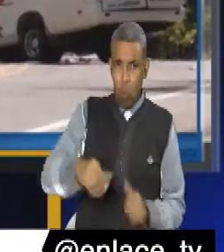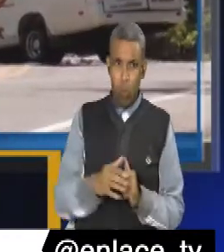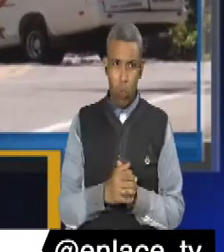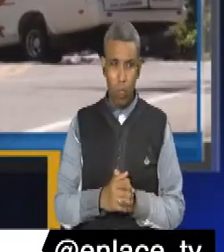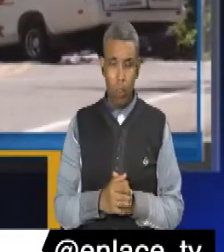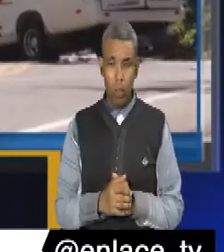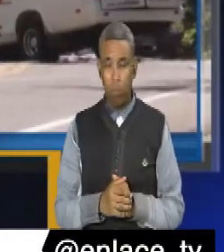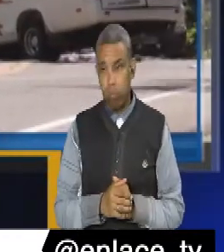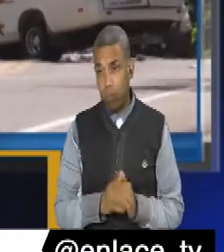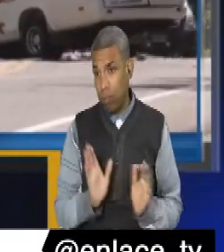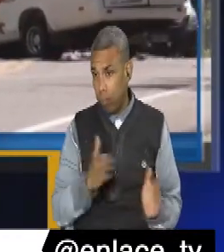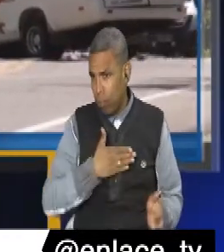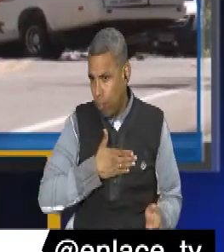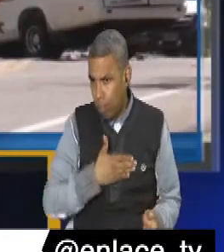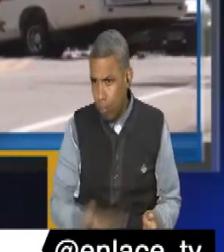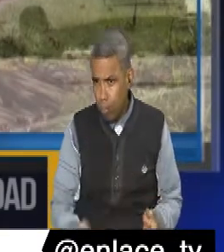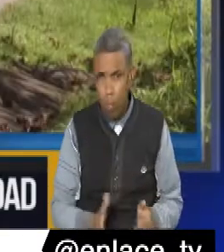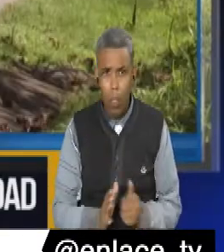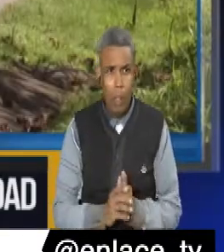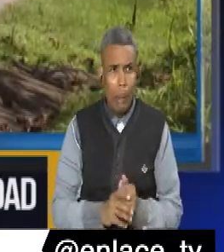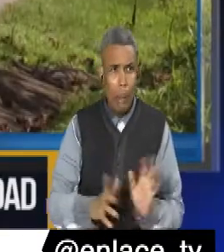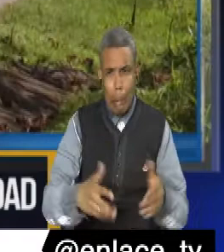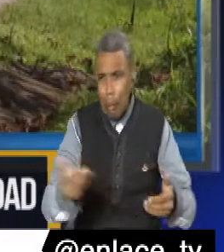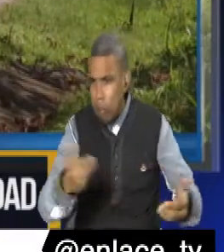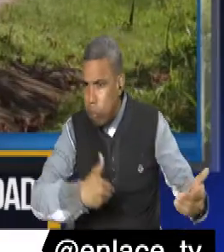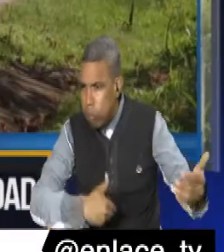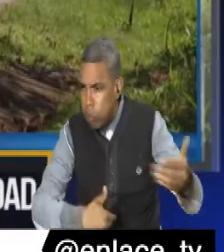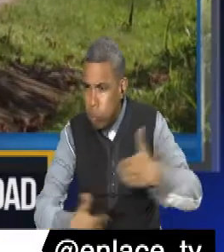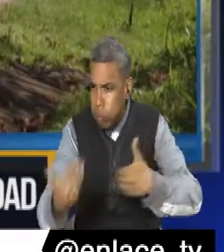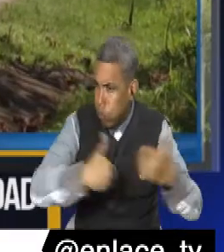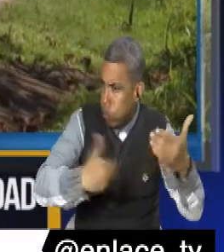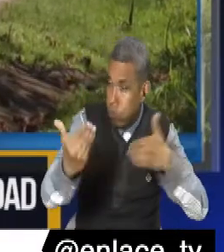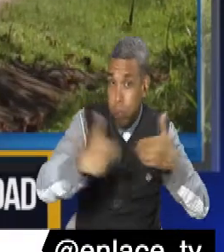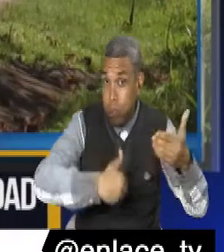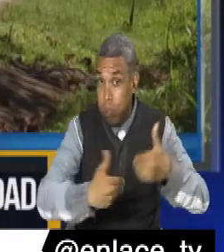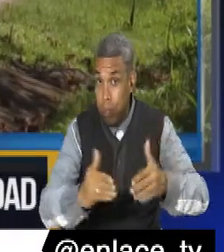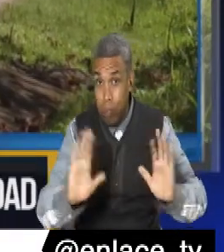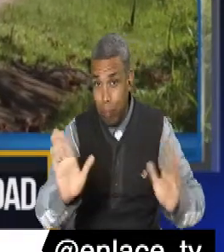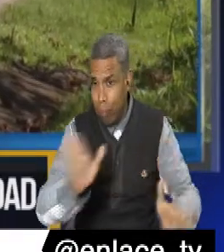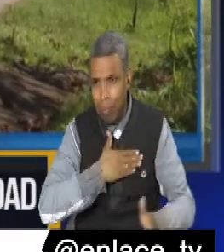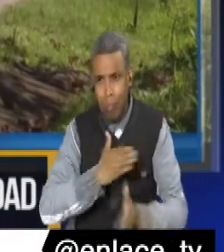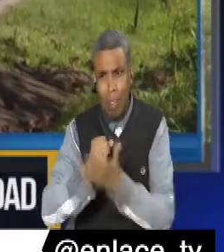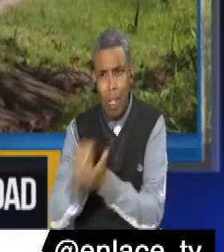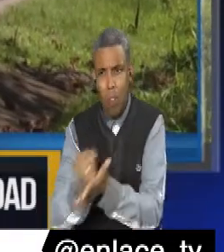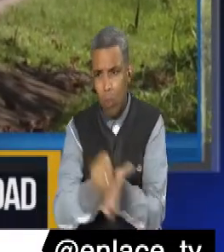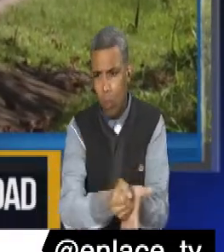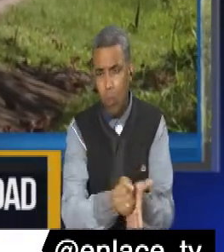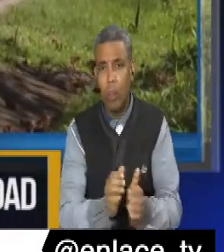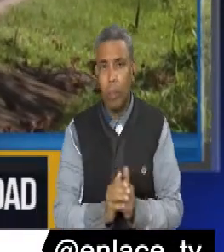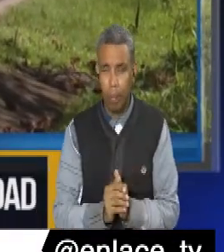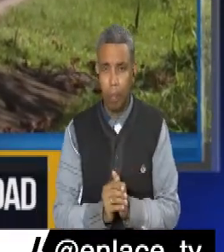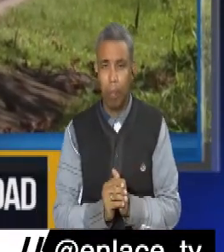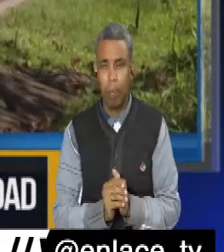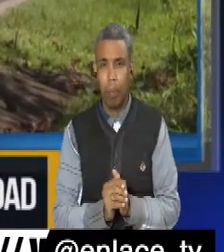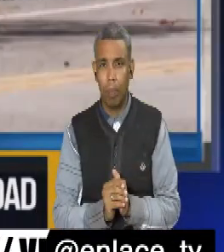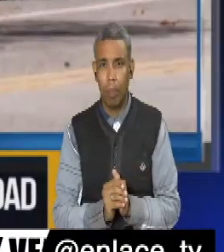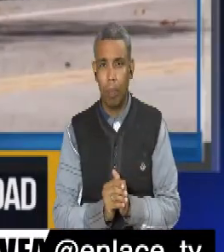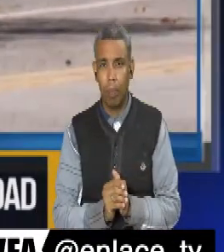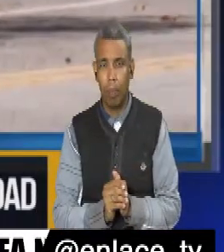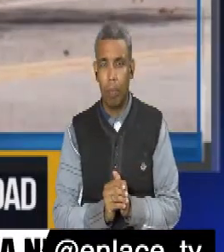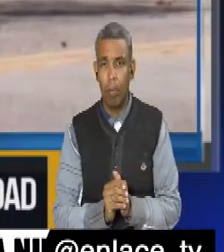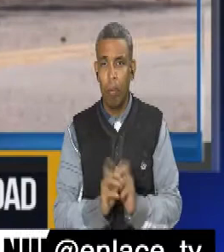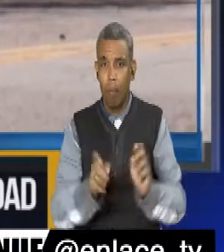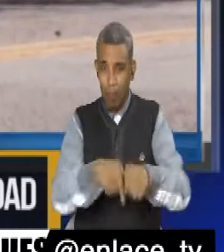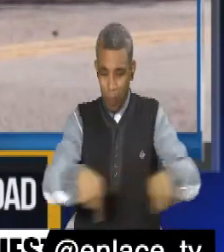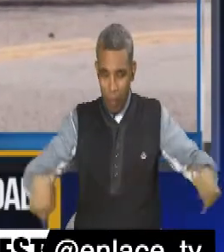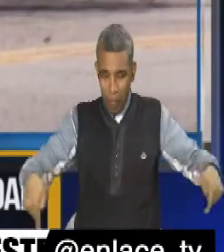pues atendemos que la complejidad es de mayor, de alta complejidad. Por supuesto, la institución que lo recibe es la Unidad Clínica La